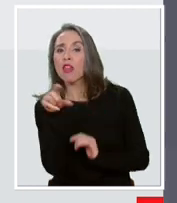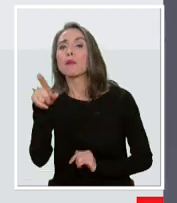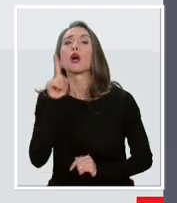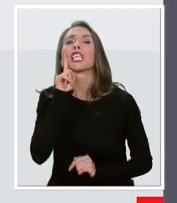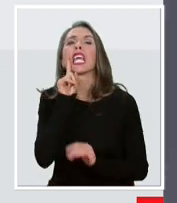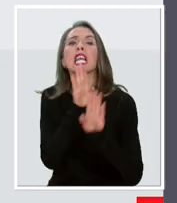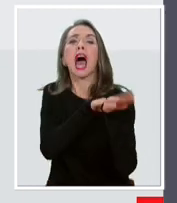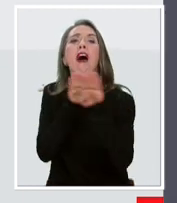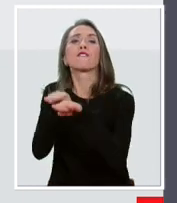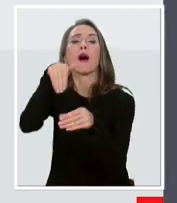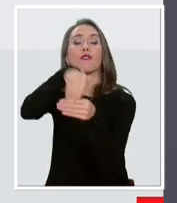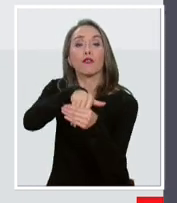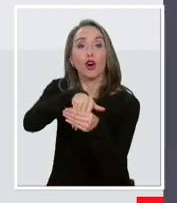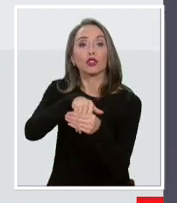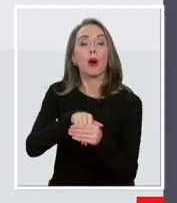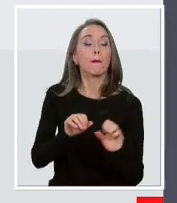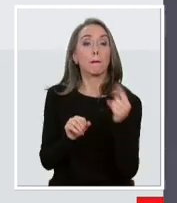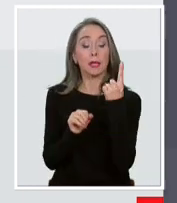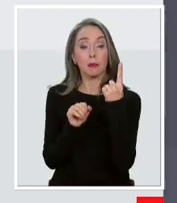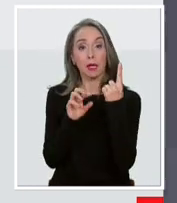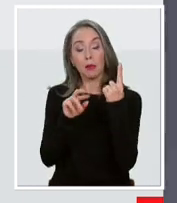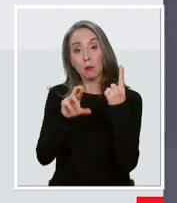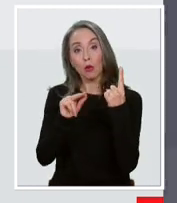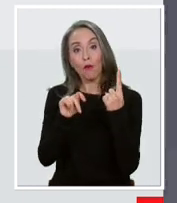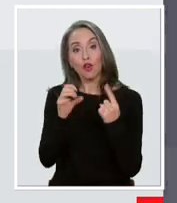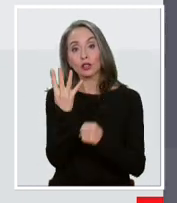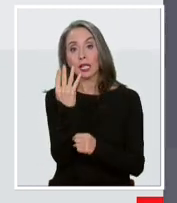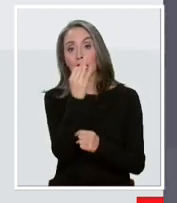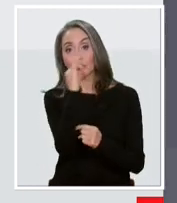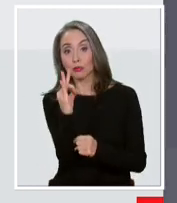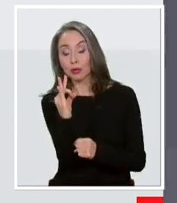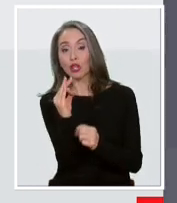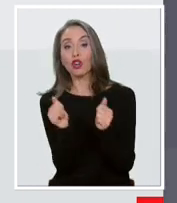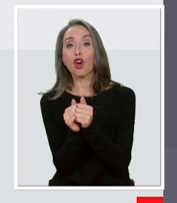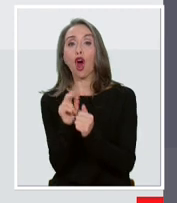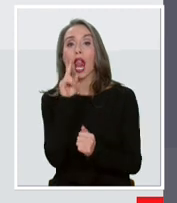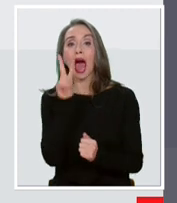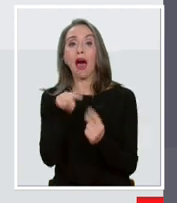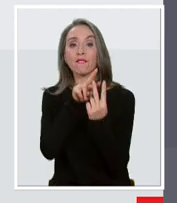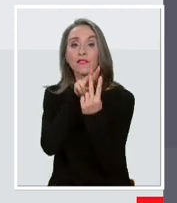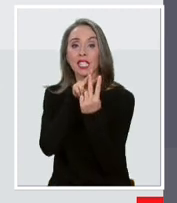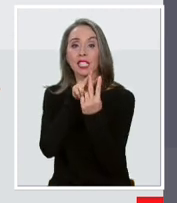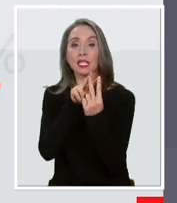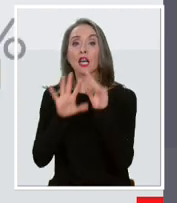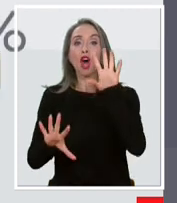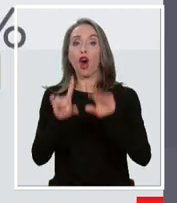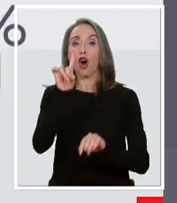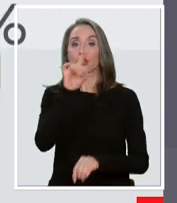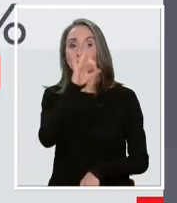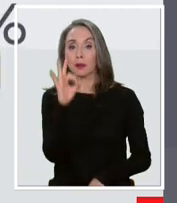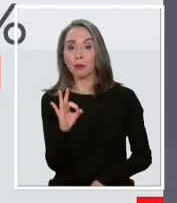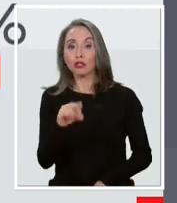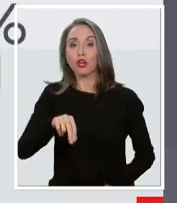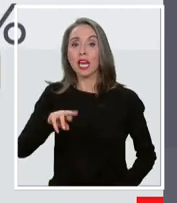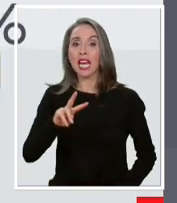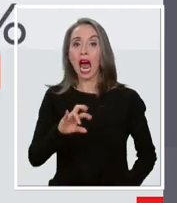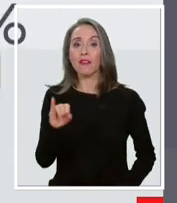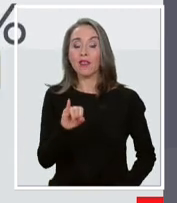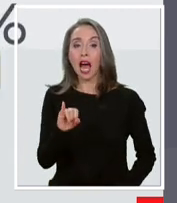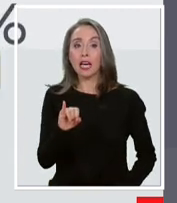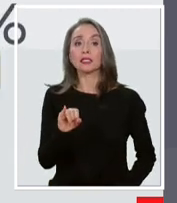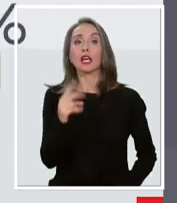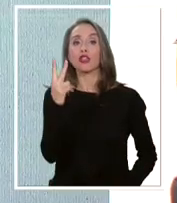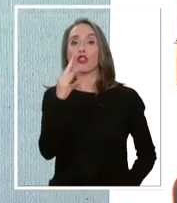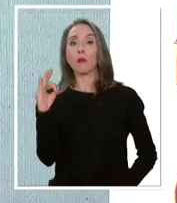provoste por primera vez se encabezó el estudio con 14 puntos junto a joaquín lavín en el décimo primer lugar se encuentra narváez con dos